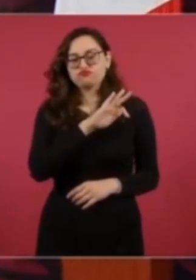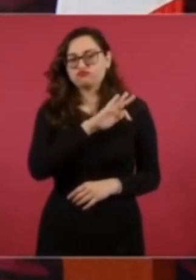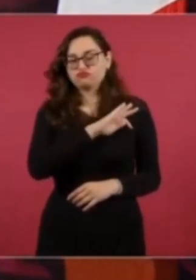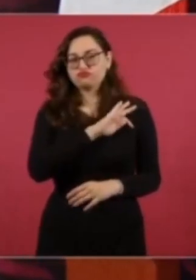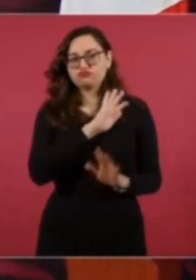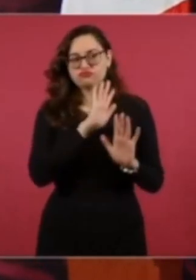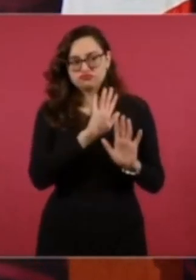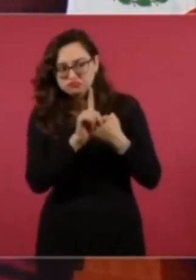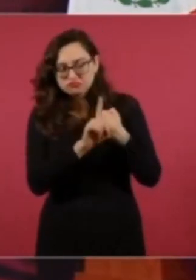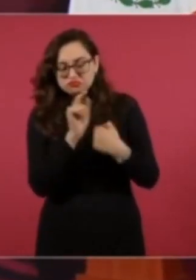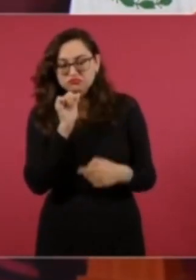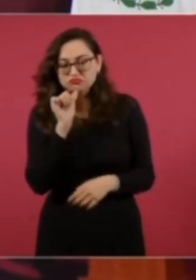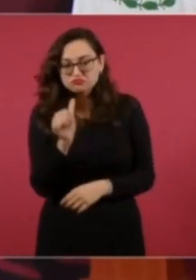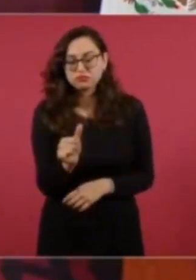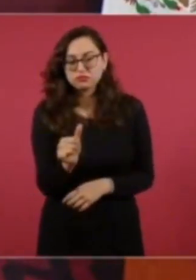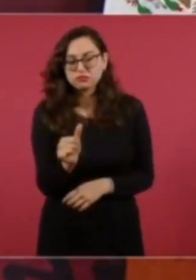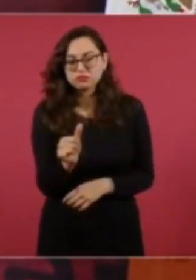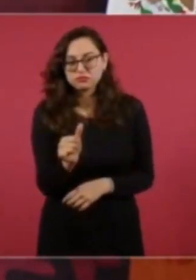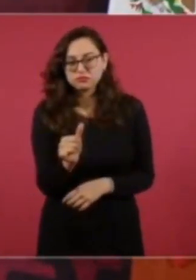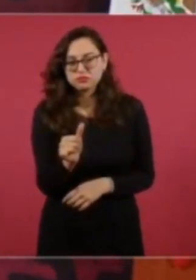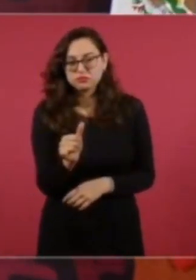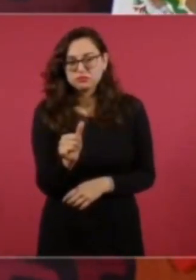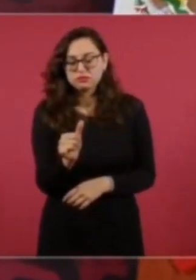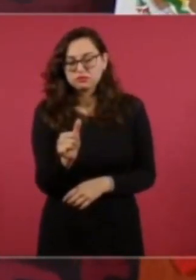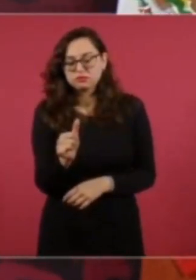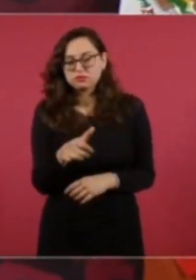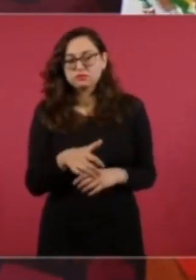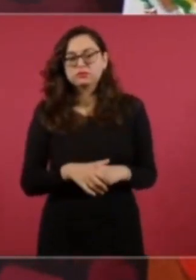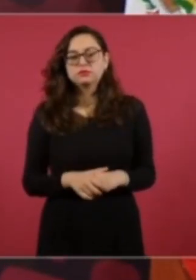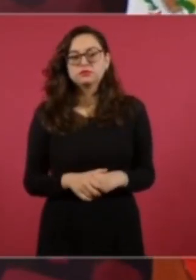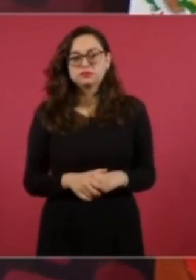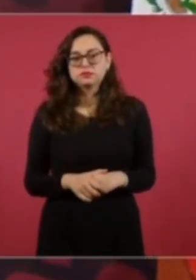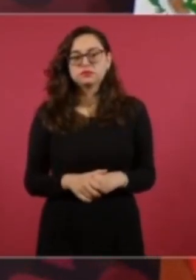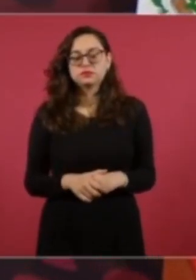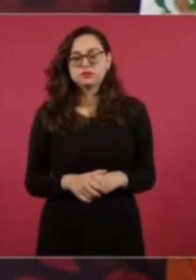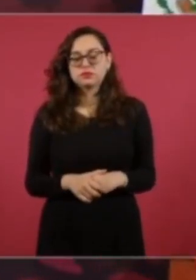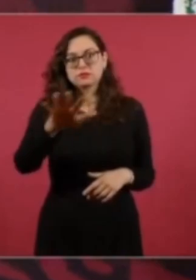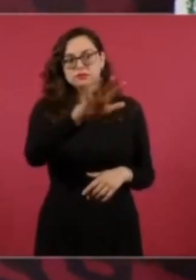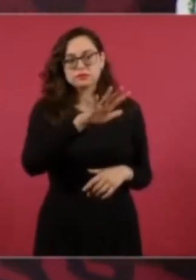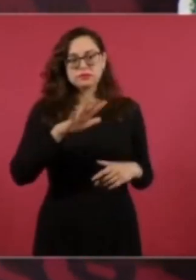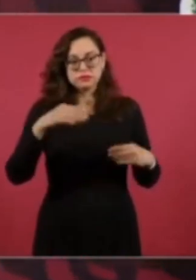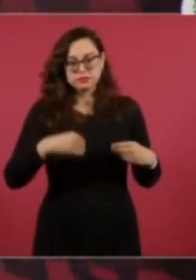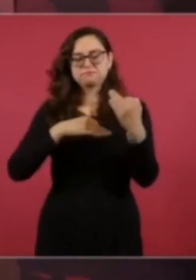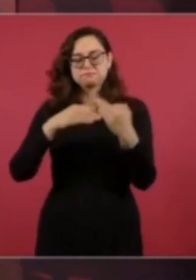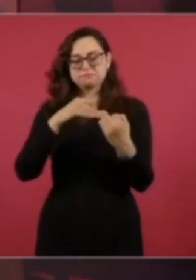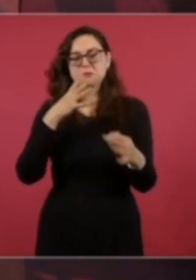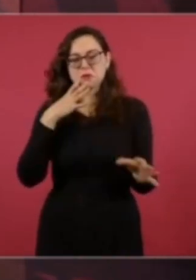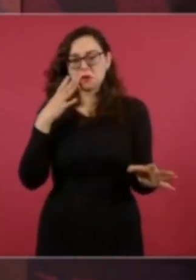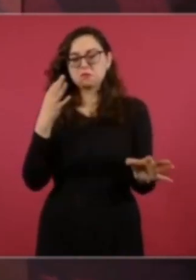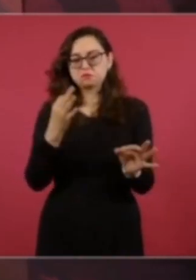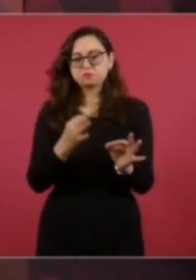tengamos ningún problema, porque confío mucho en la responsabilidad de